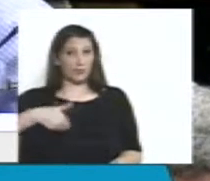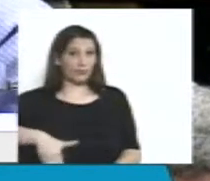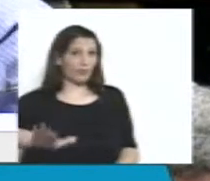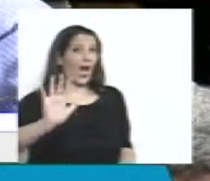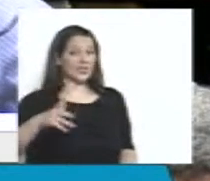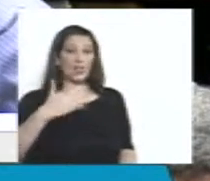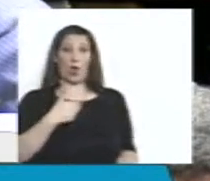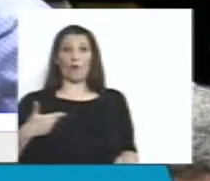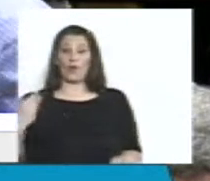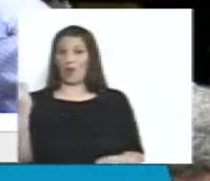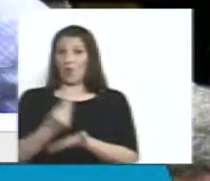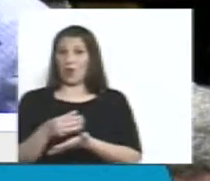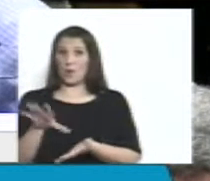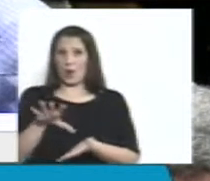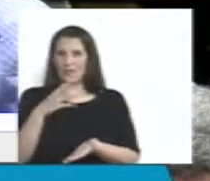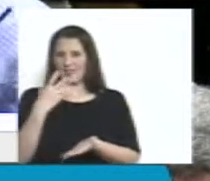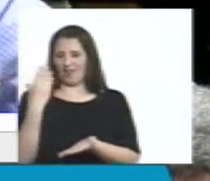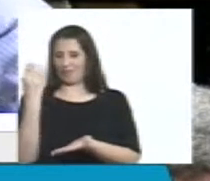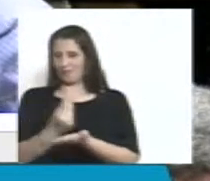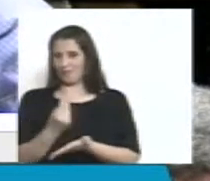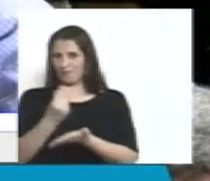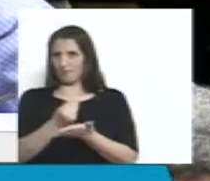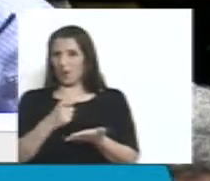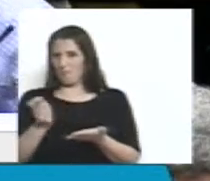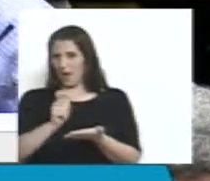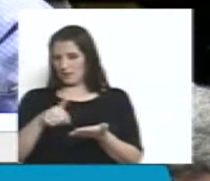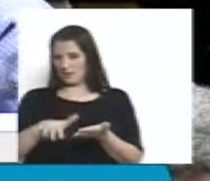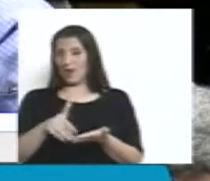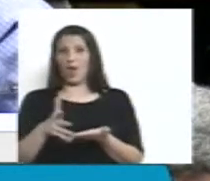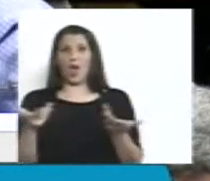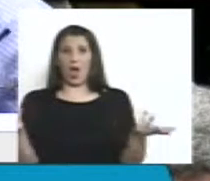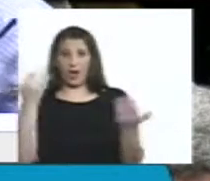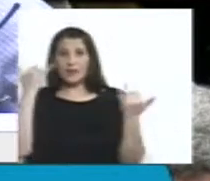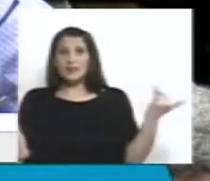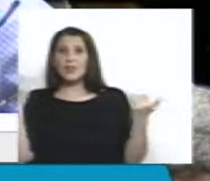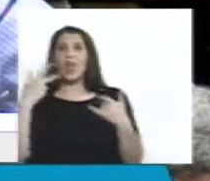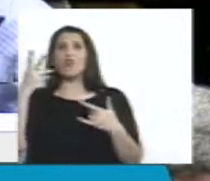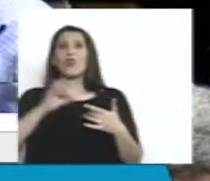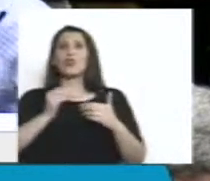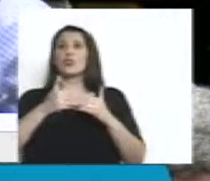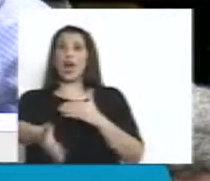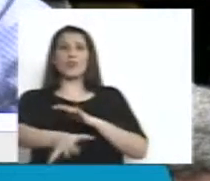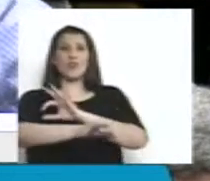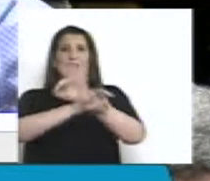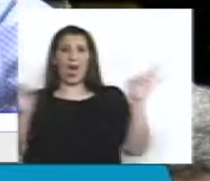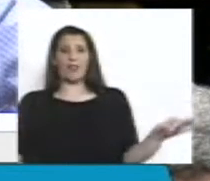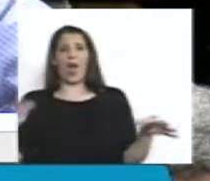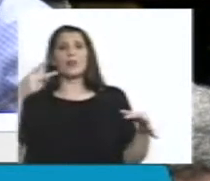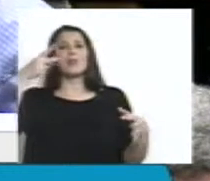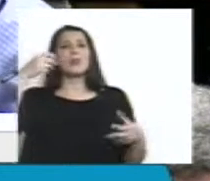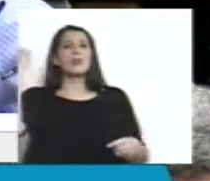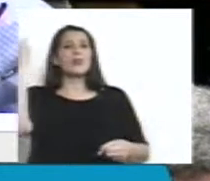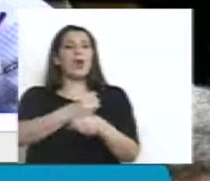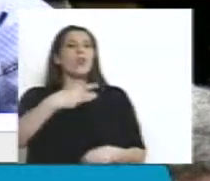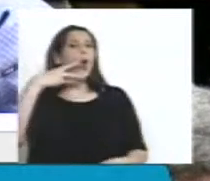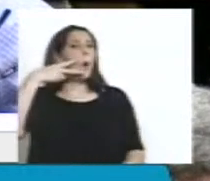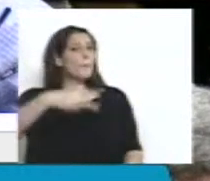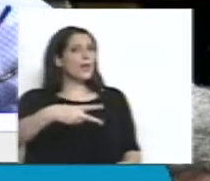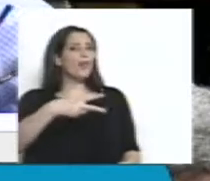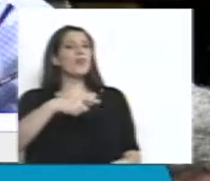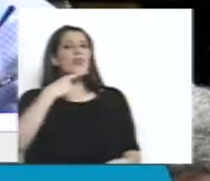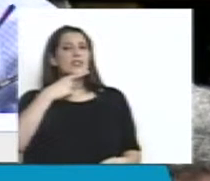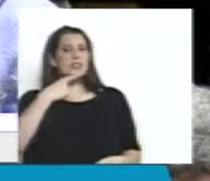que asuman dentro de unos meses quedan con las manos atadas por 2 años, hasta el 2017. Y no hemos tenido tiempo